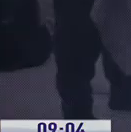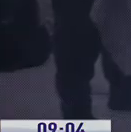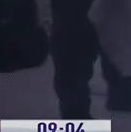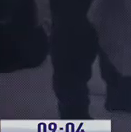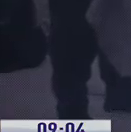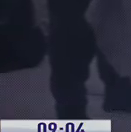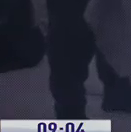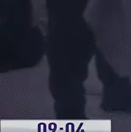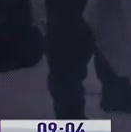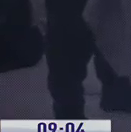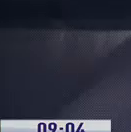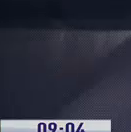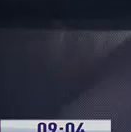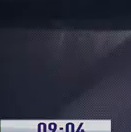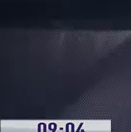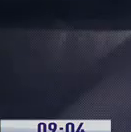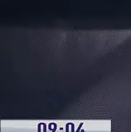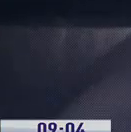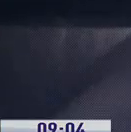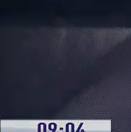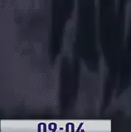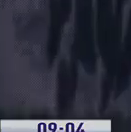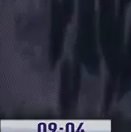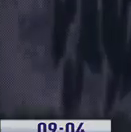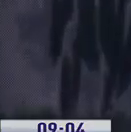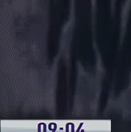que luchan noche y día con